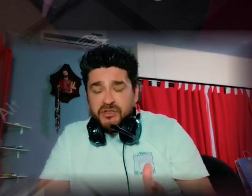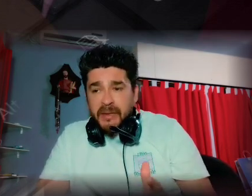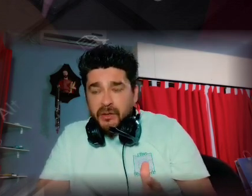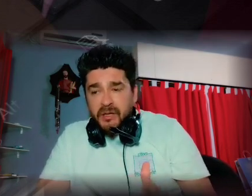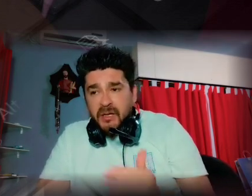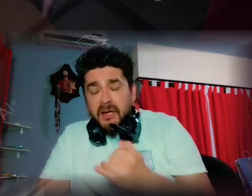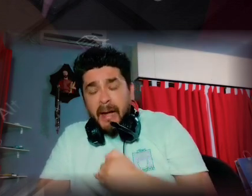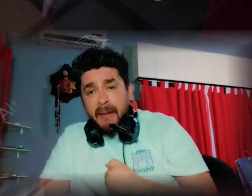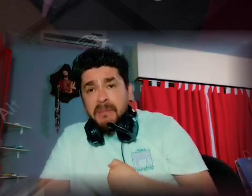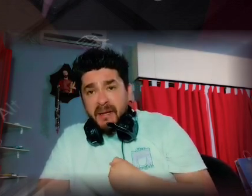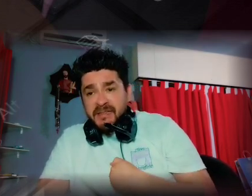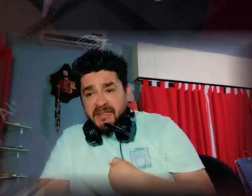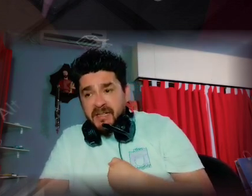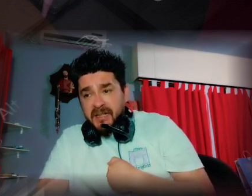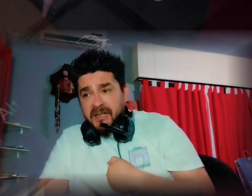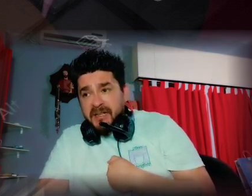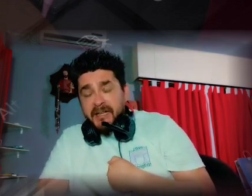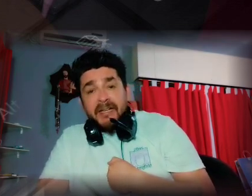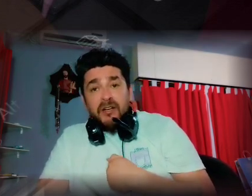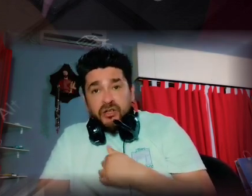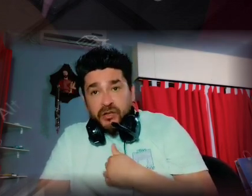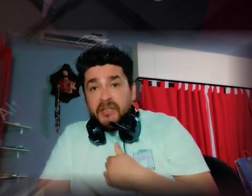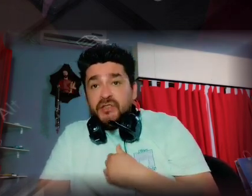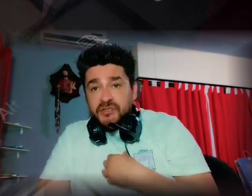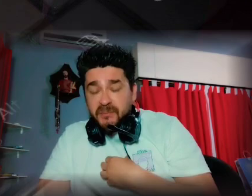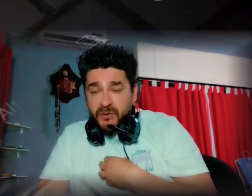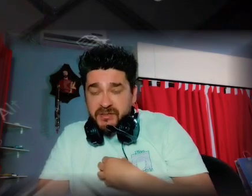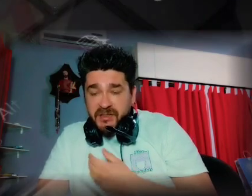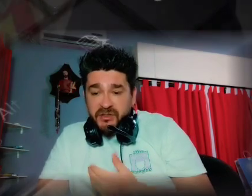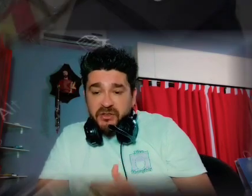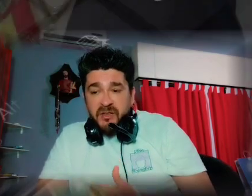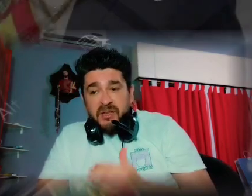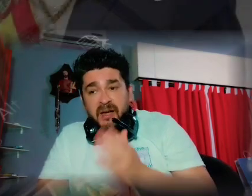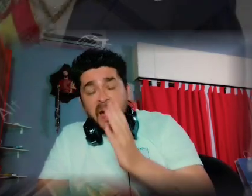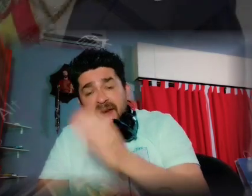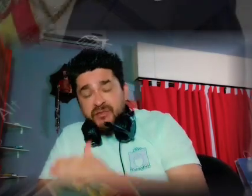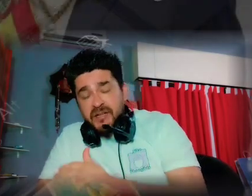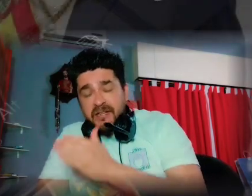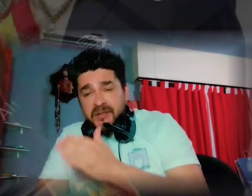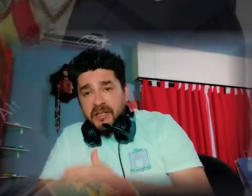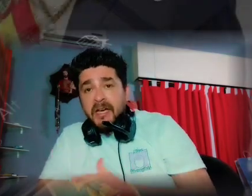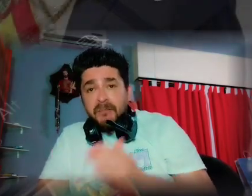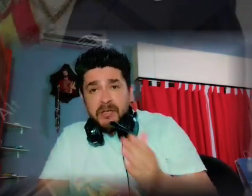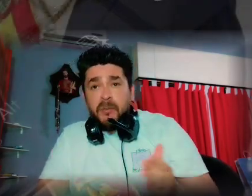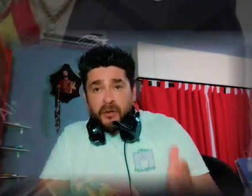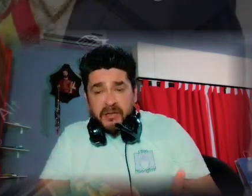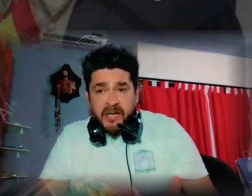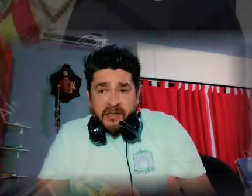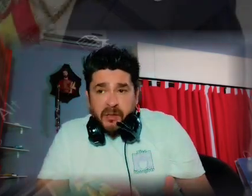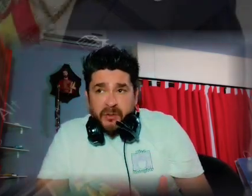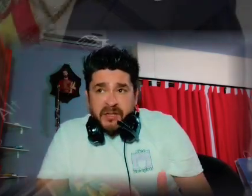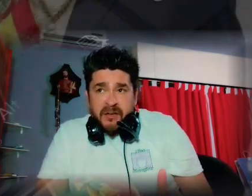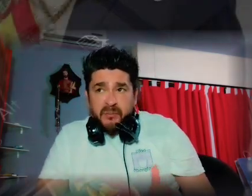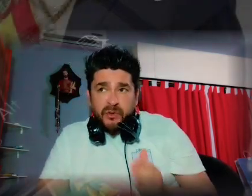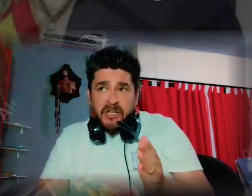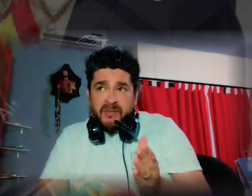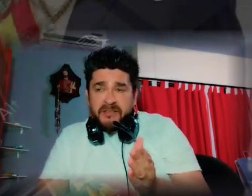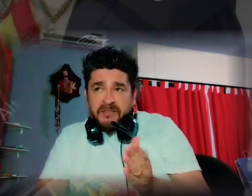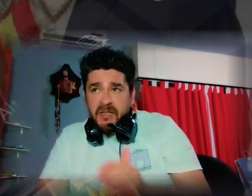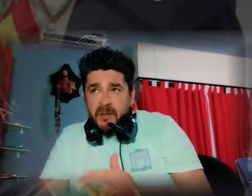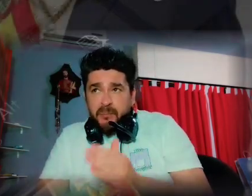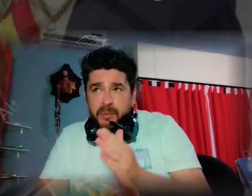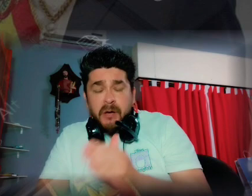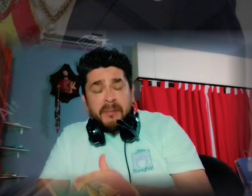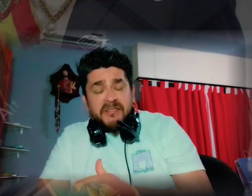exageró López Obrador. A mi parecer, está en lo correcto 100%. Al final del video les explico por qué, ¿no? Porque